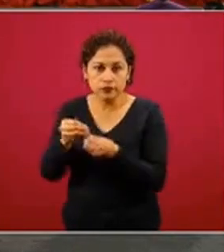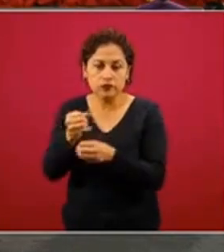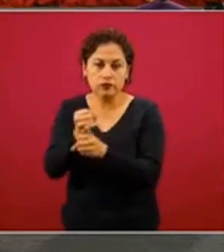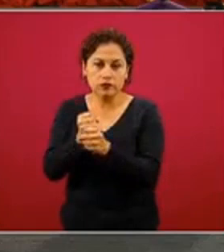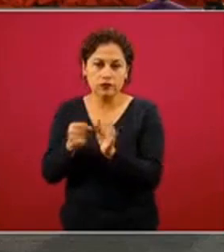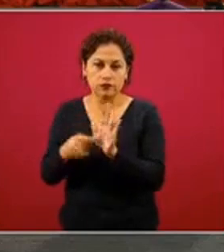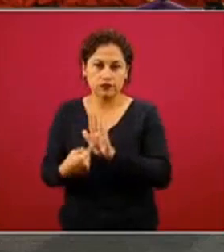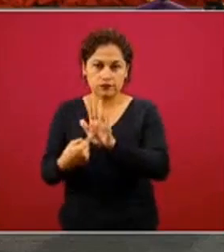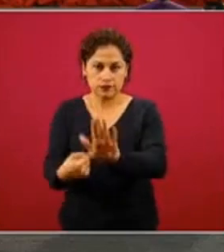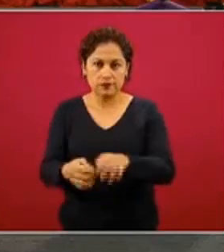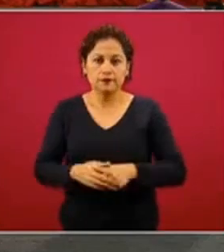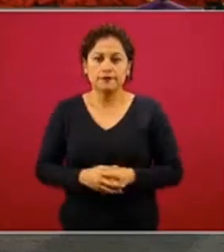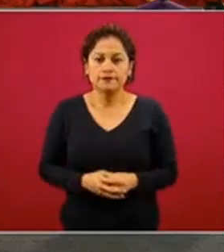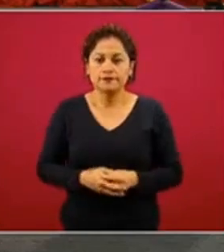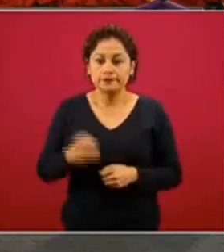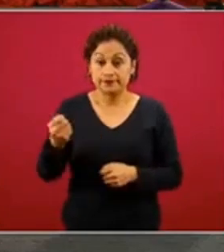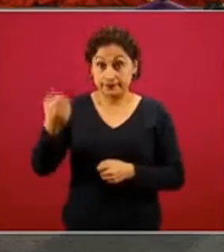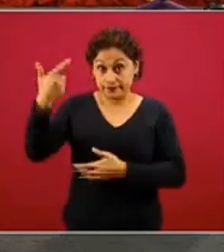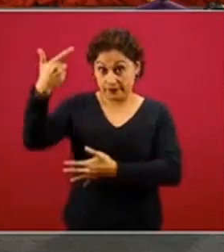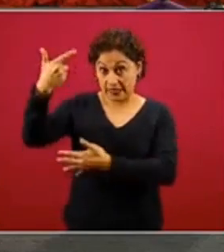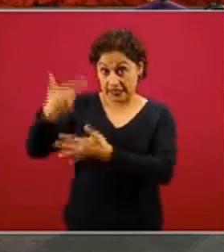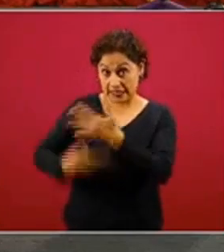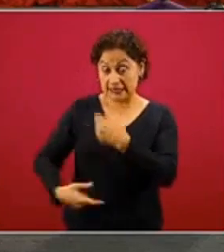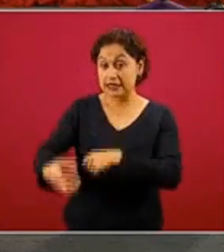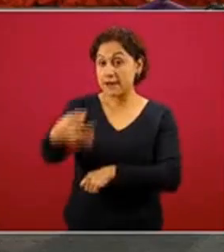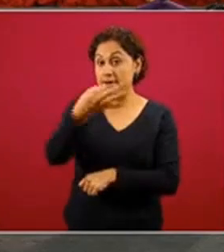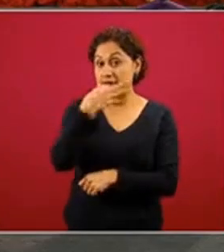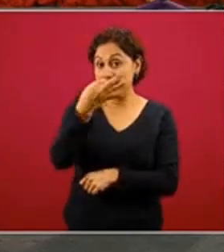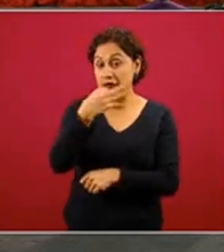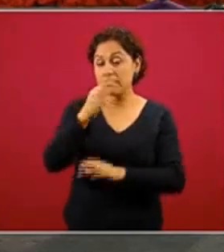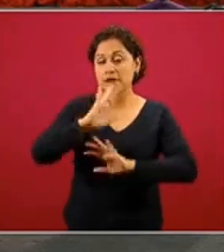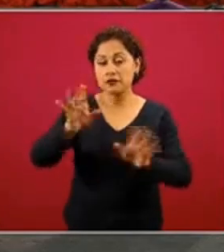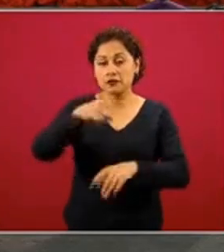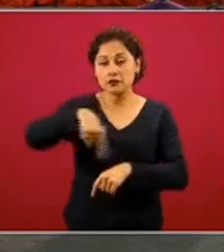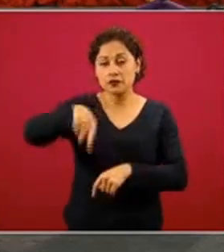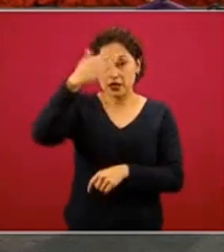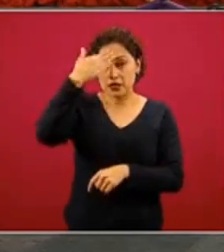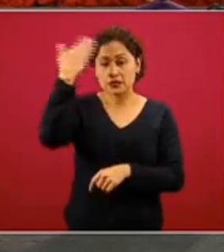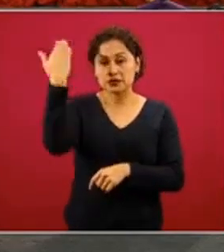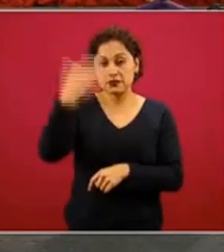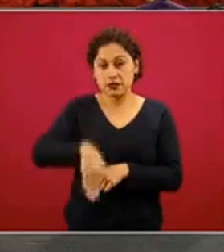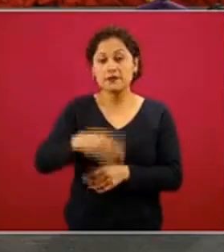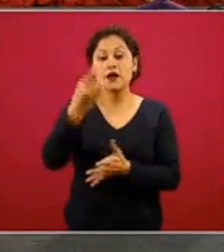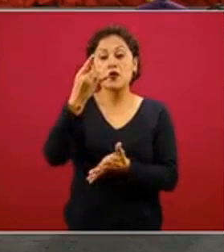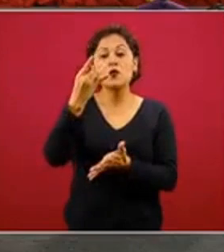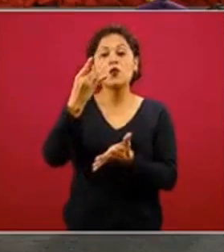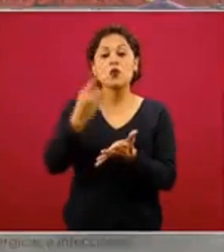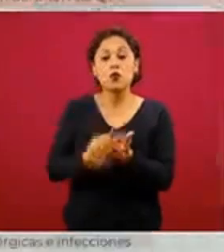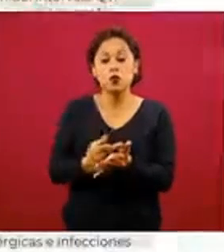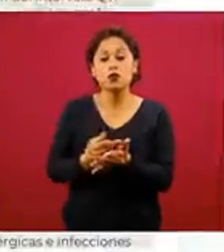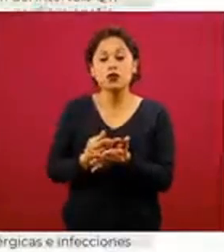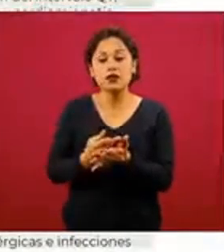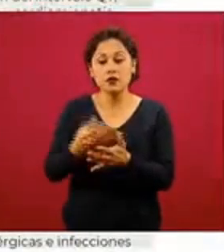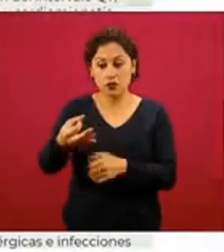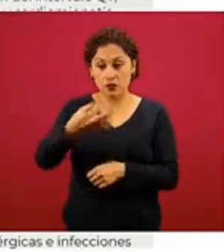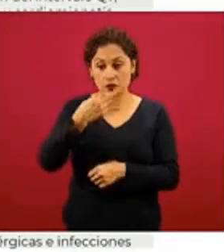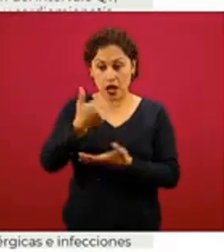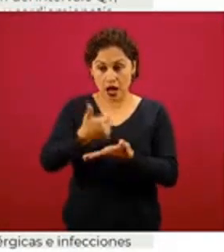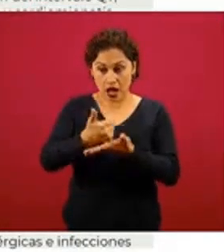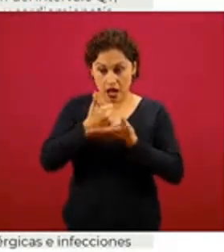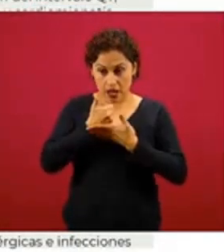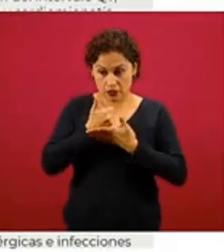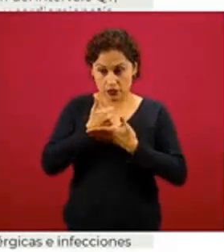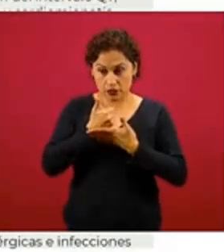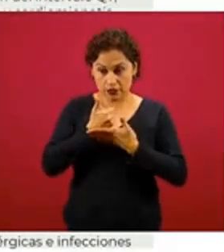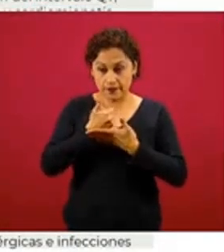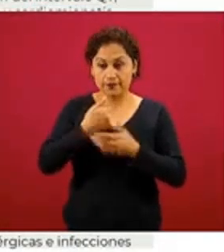los medicamentos ya enunciados y solo el mecanismo de acción que les señalaba, y lo pongo porque hay efectos